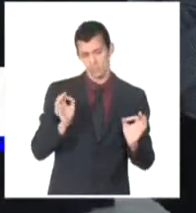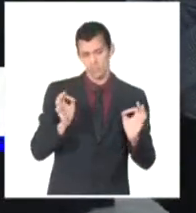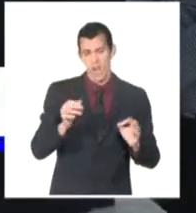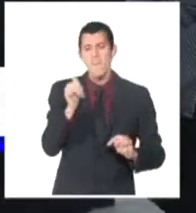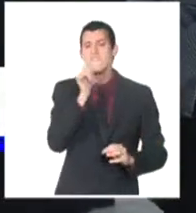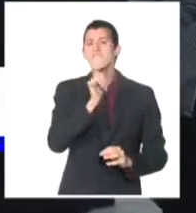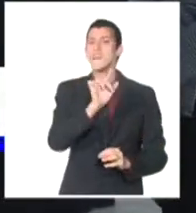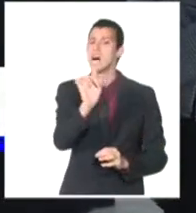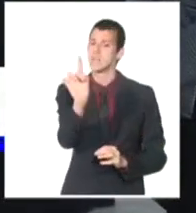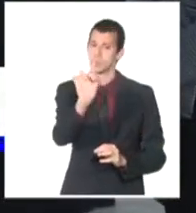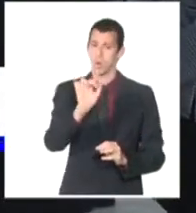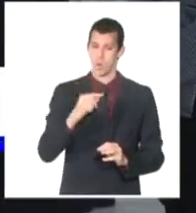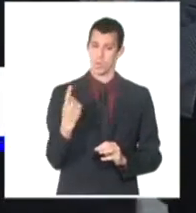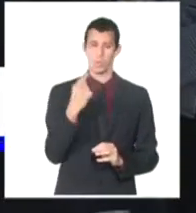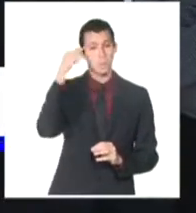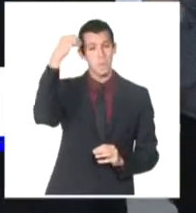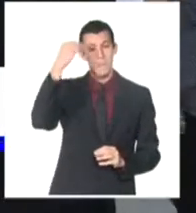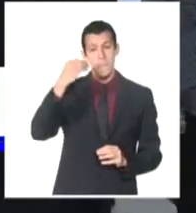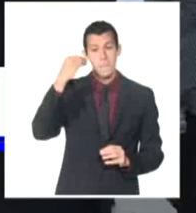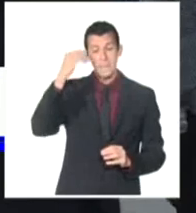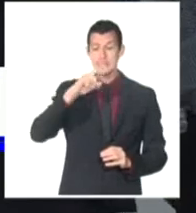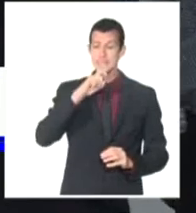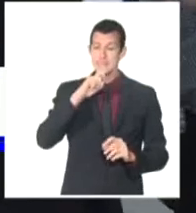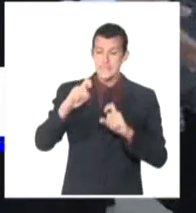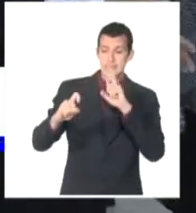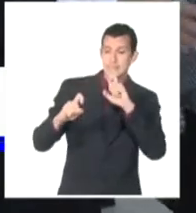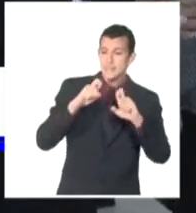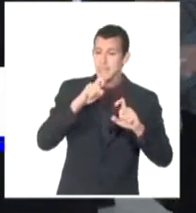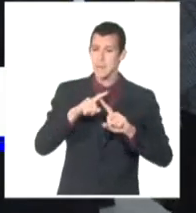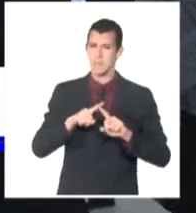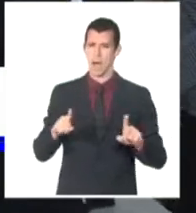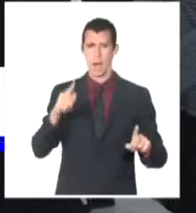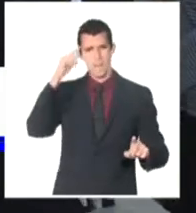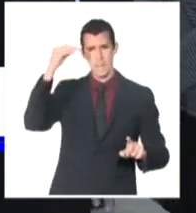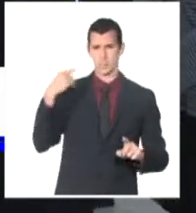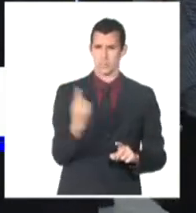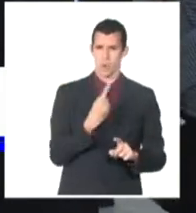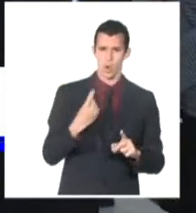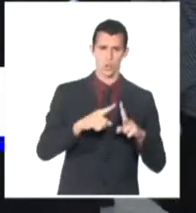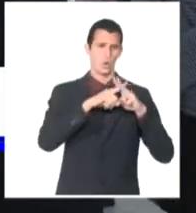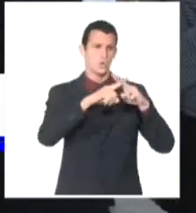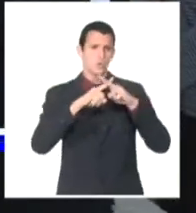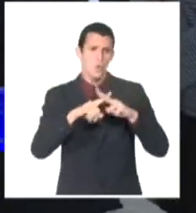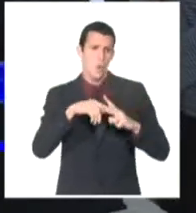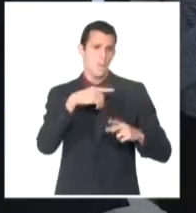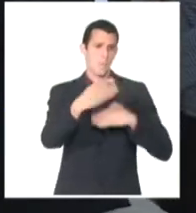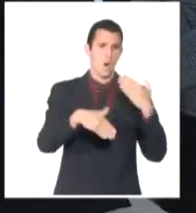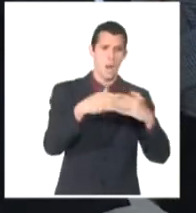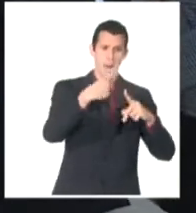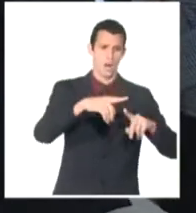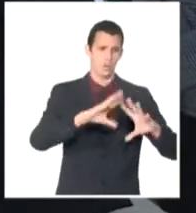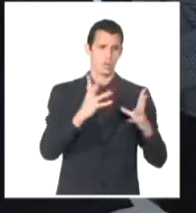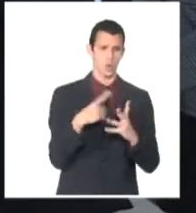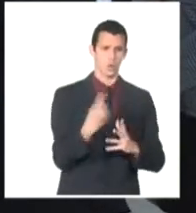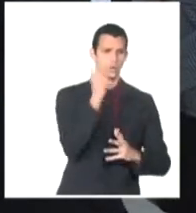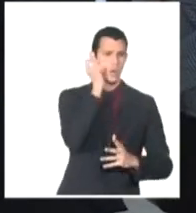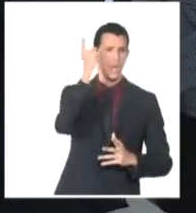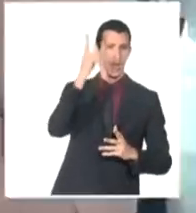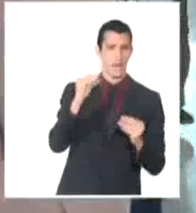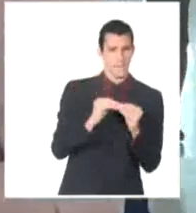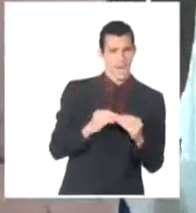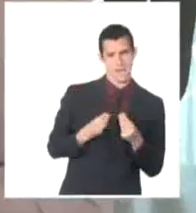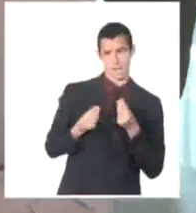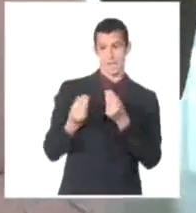aún tienen que ser los resultados, tienen que ser los proyectos, tienen que ser las soluciones que encontremos para cada uno de ellos, siempre representando la voluntad